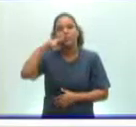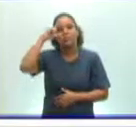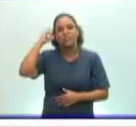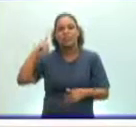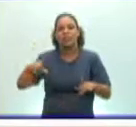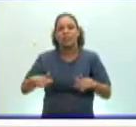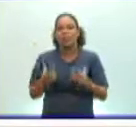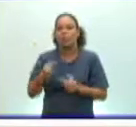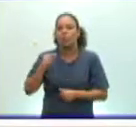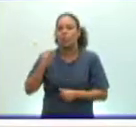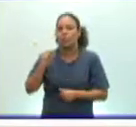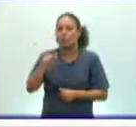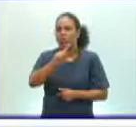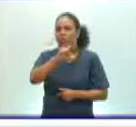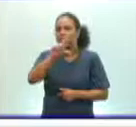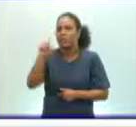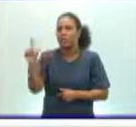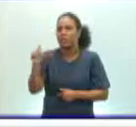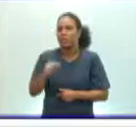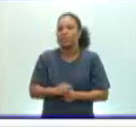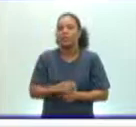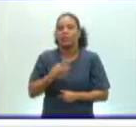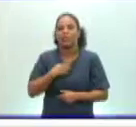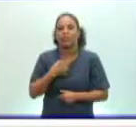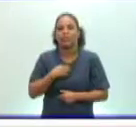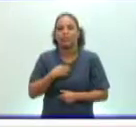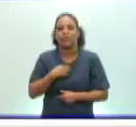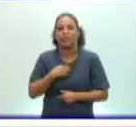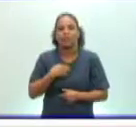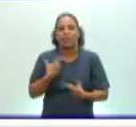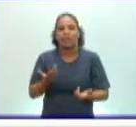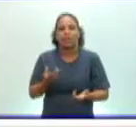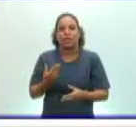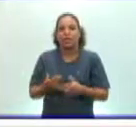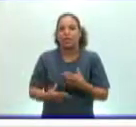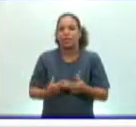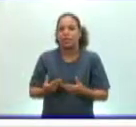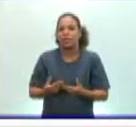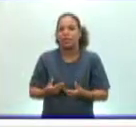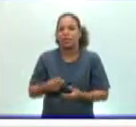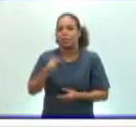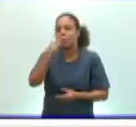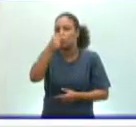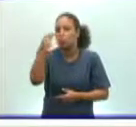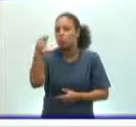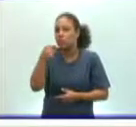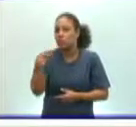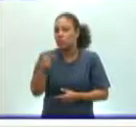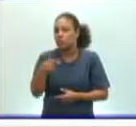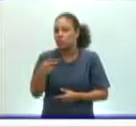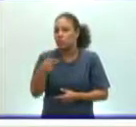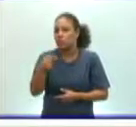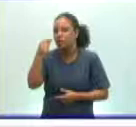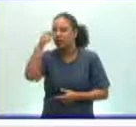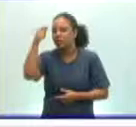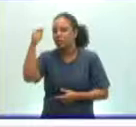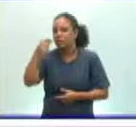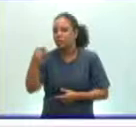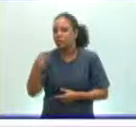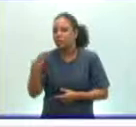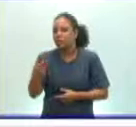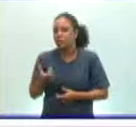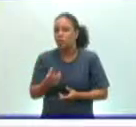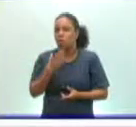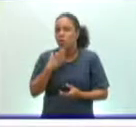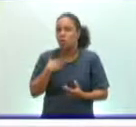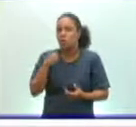esa proporción, ¿qué tiene que suceder con los segmentos DC y FE? ¿Cómo te tienen que ser